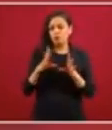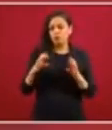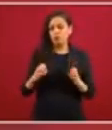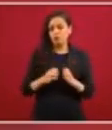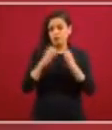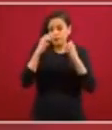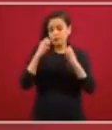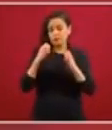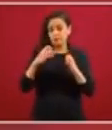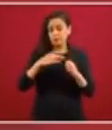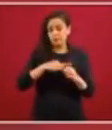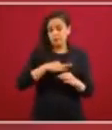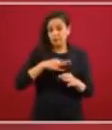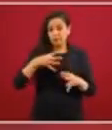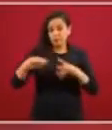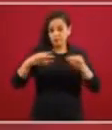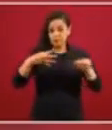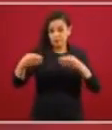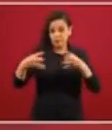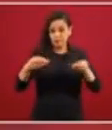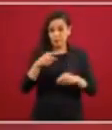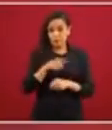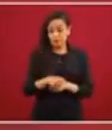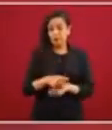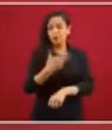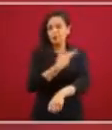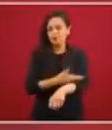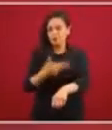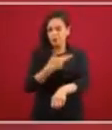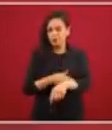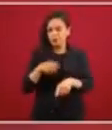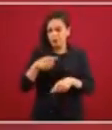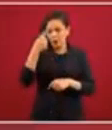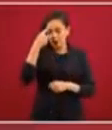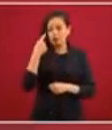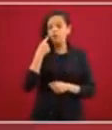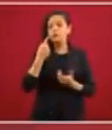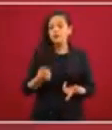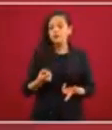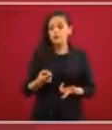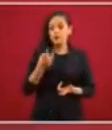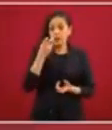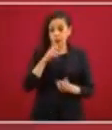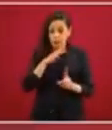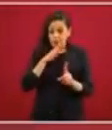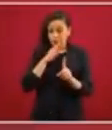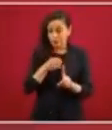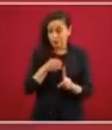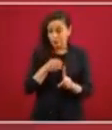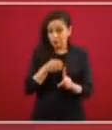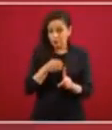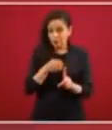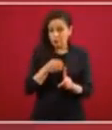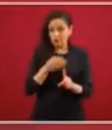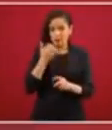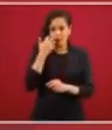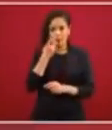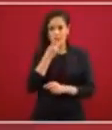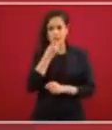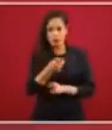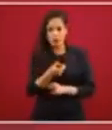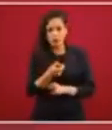trámites acelerados, trámites expeditos, lo que no quiere decir, y esto debe estar muy claro, que se relaje el